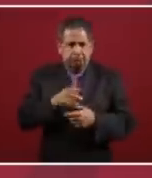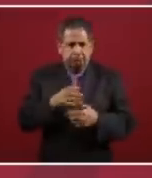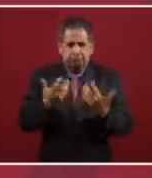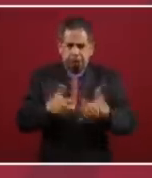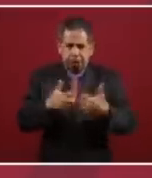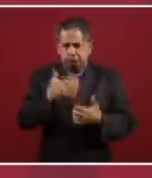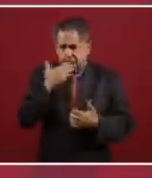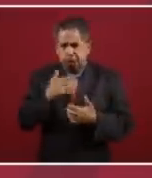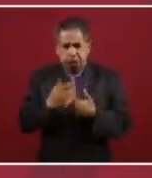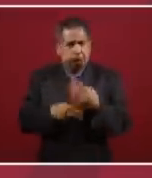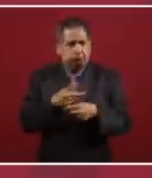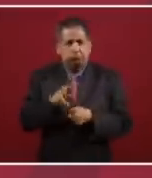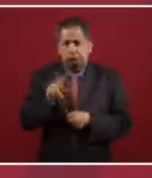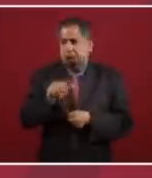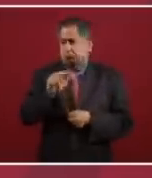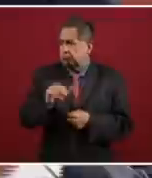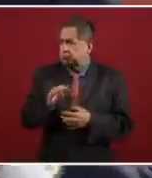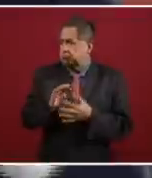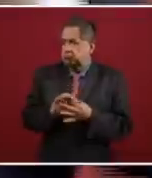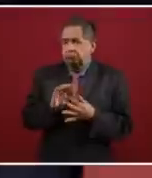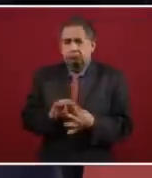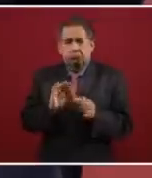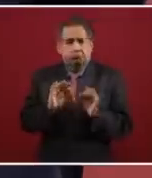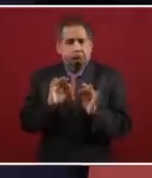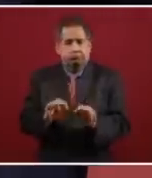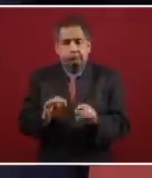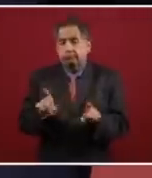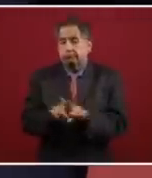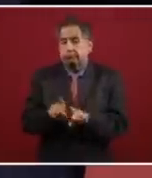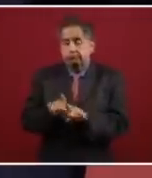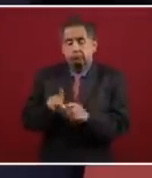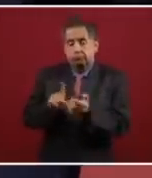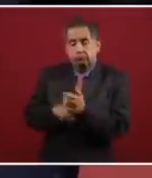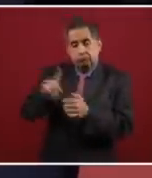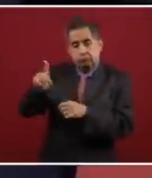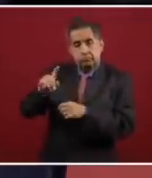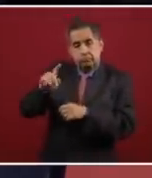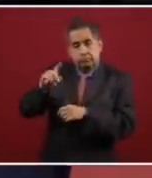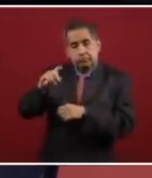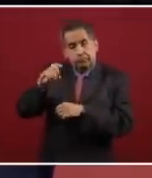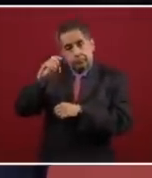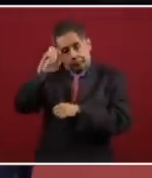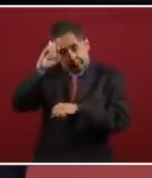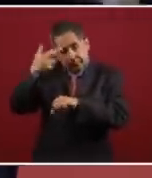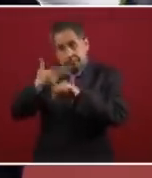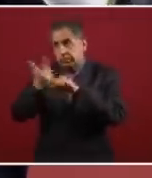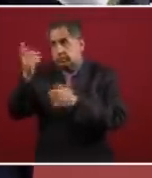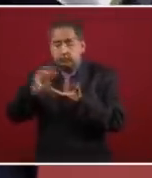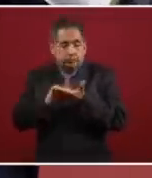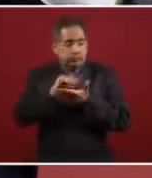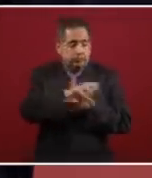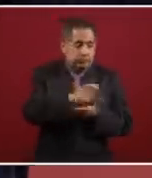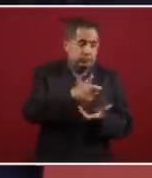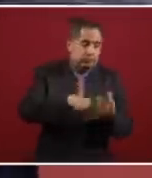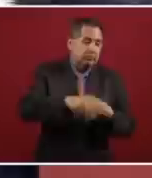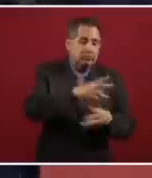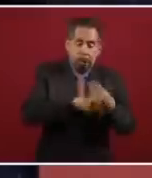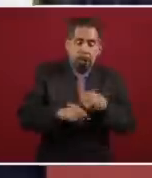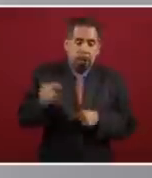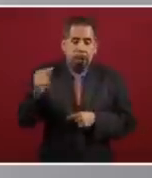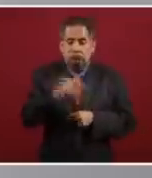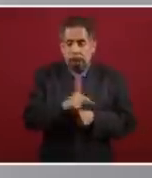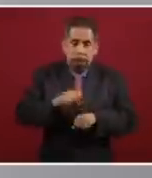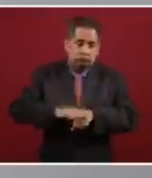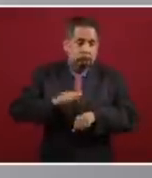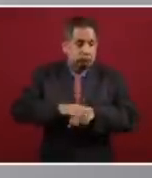funcionando a todas sus revoluciones, así también el de inversión extranjera, que está llegando cada